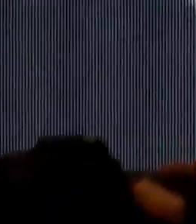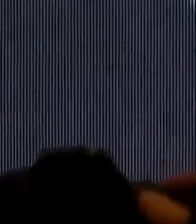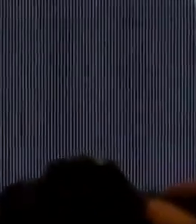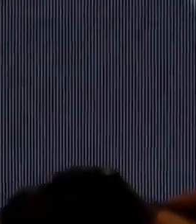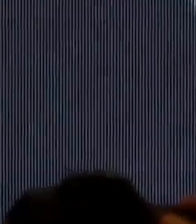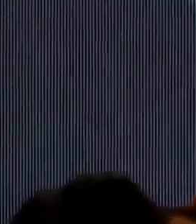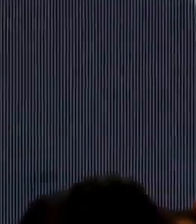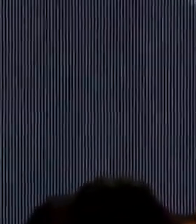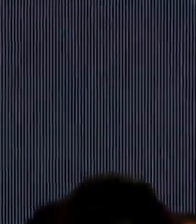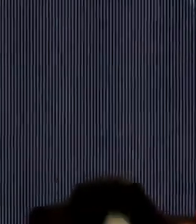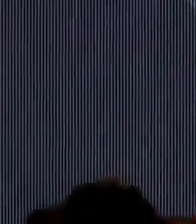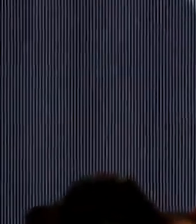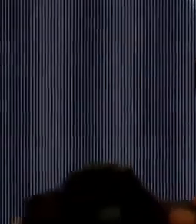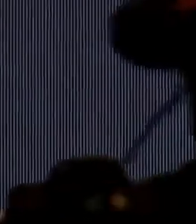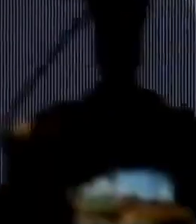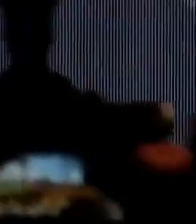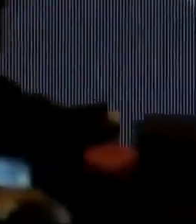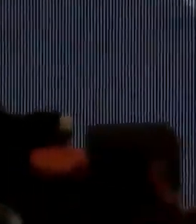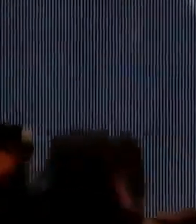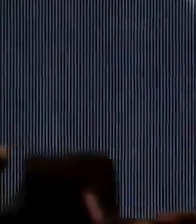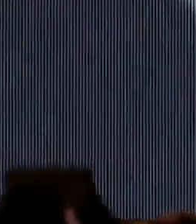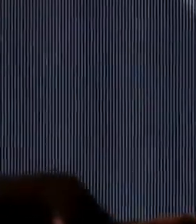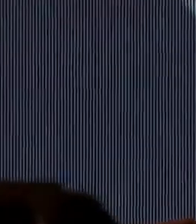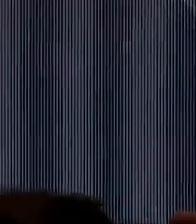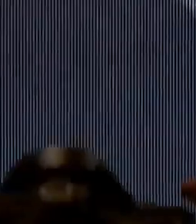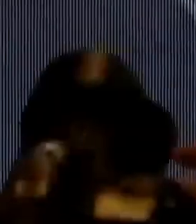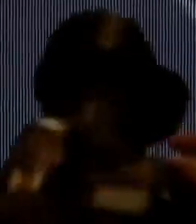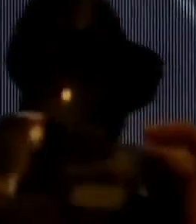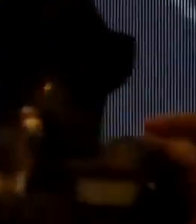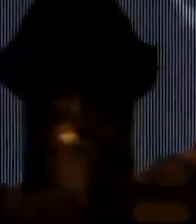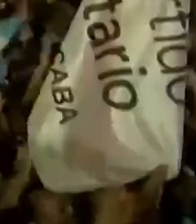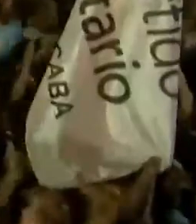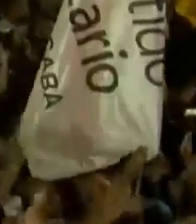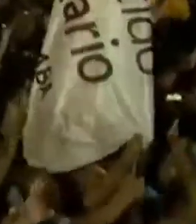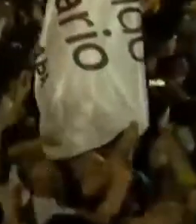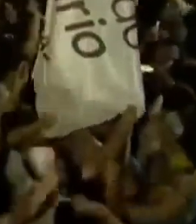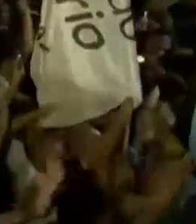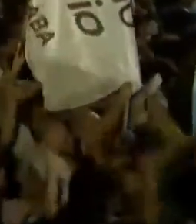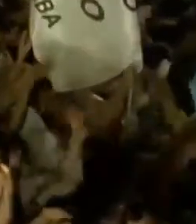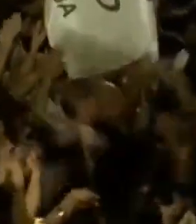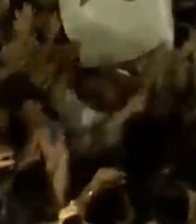hacen realidad Cuánta banda vi por el